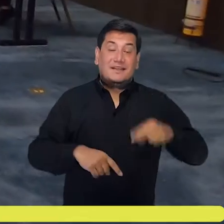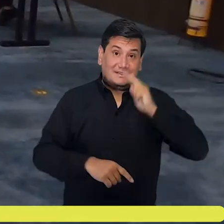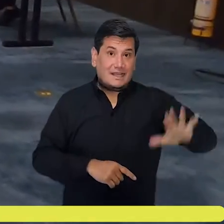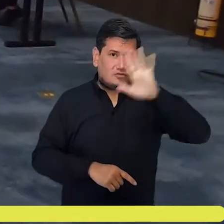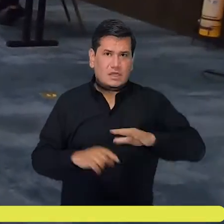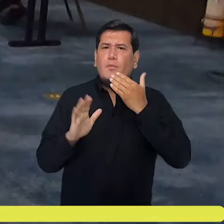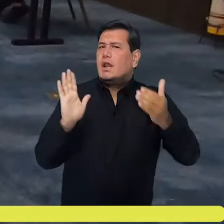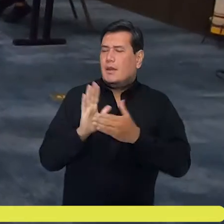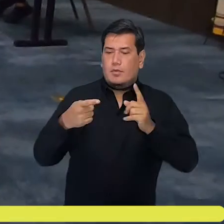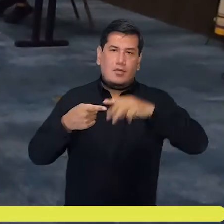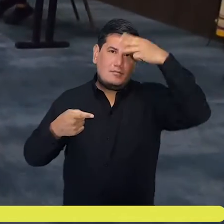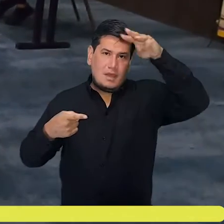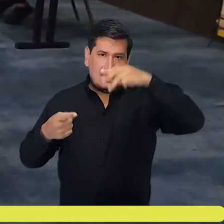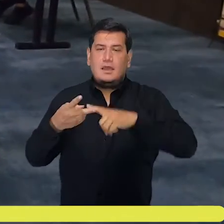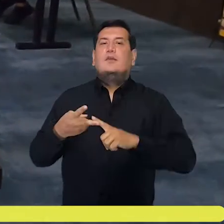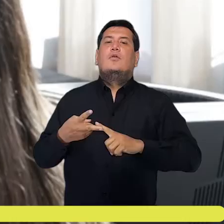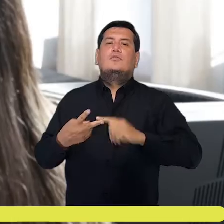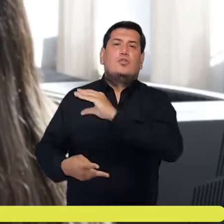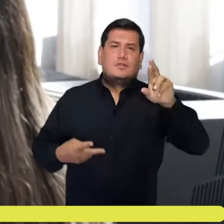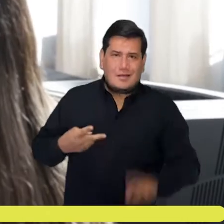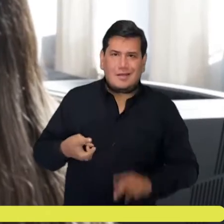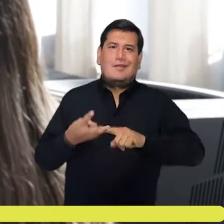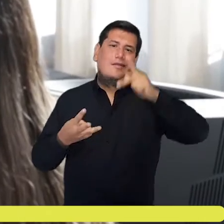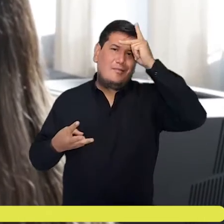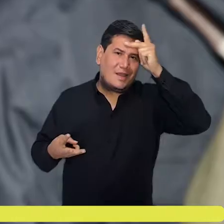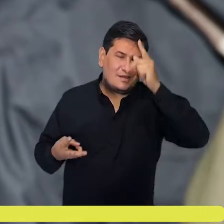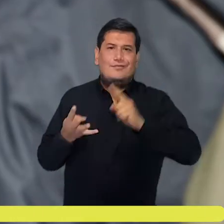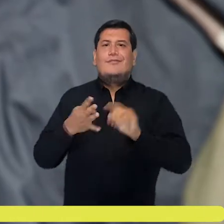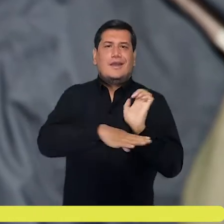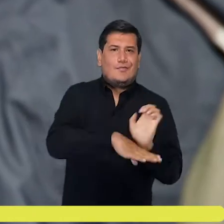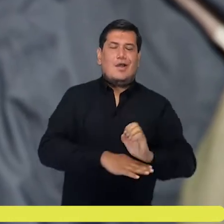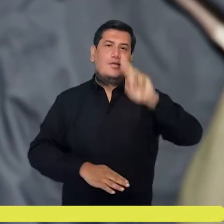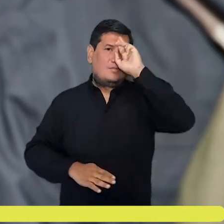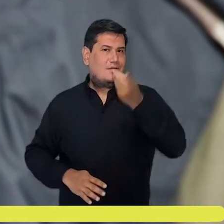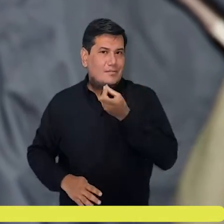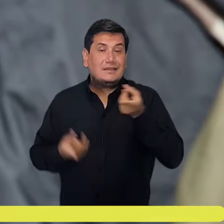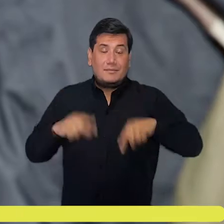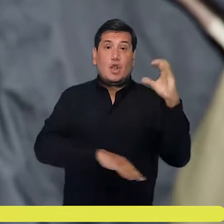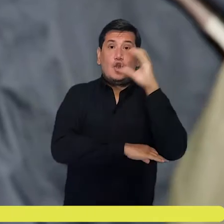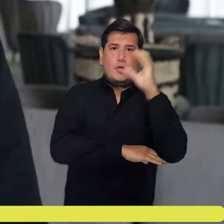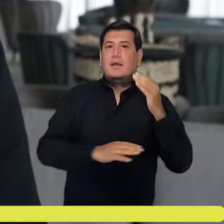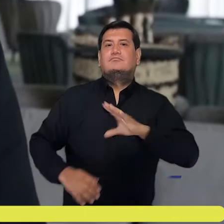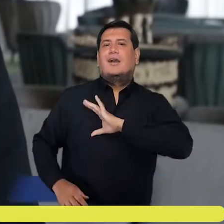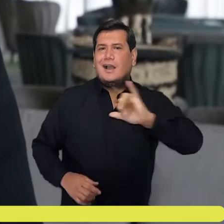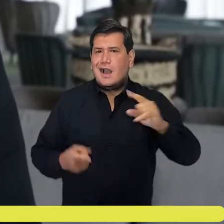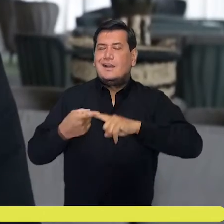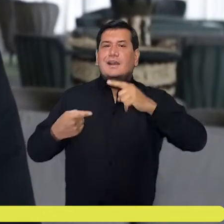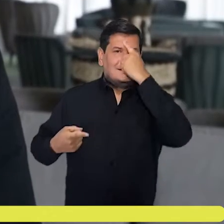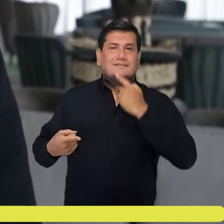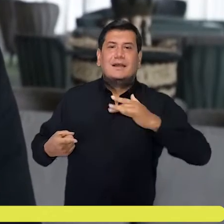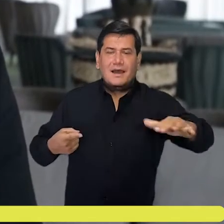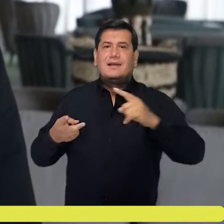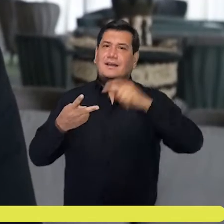nacionales e internacionales de países como México, Costa Rica, Perú, Ecuador, República Dominicana y de ciudades de Colombia como Cali,